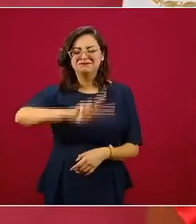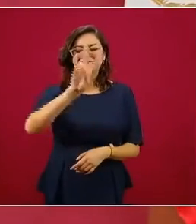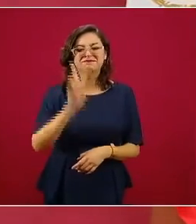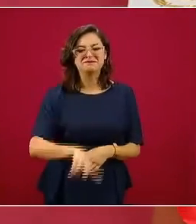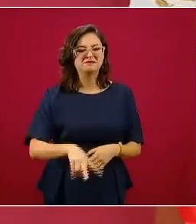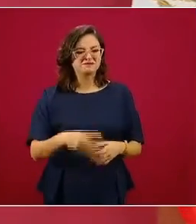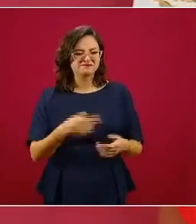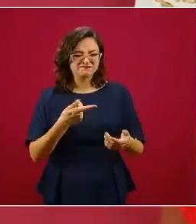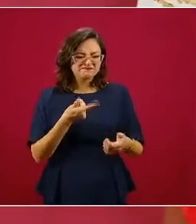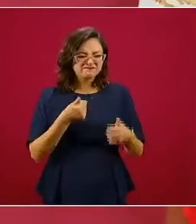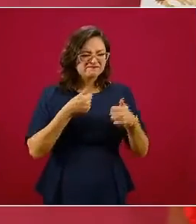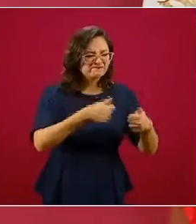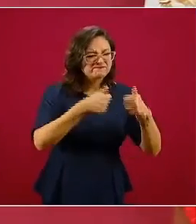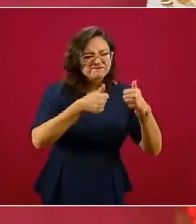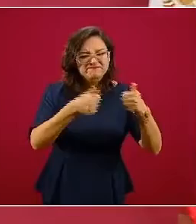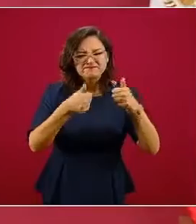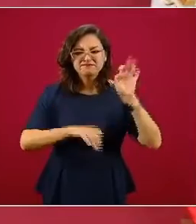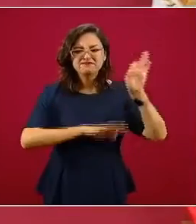estar ahí,